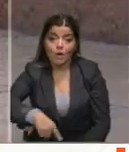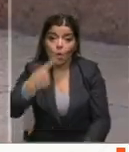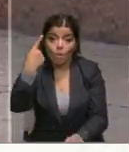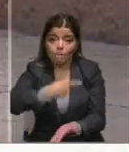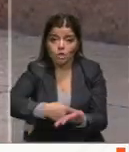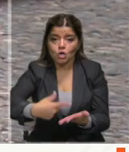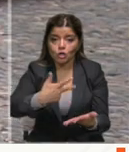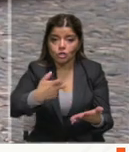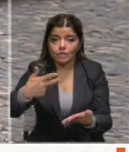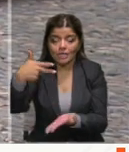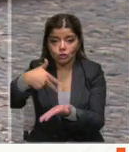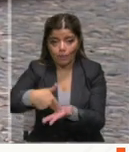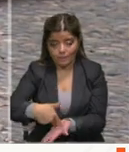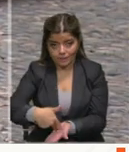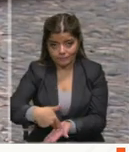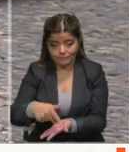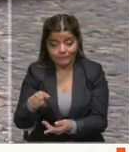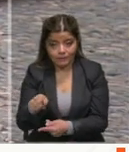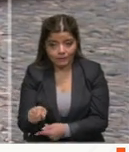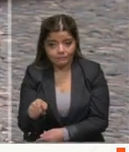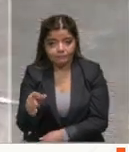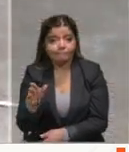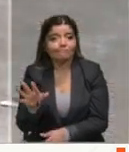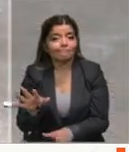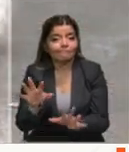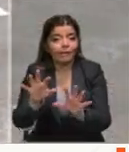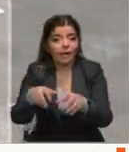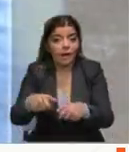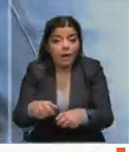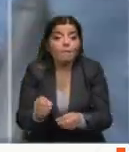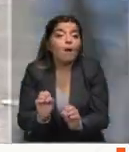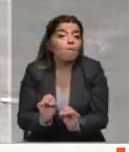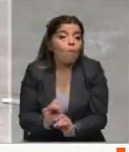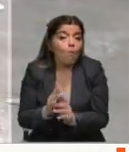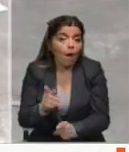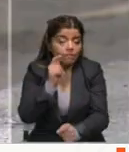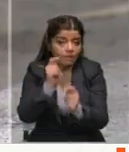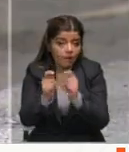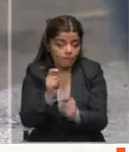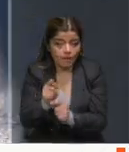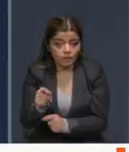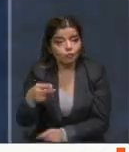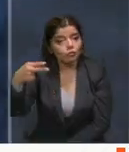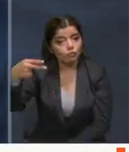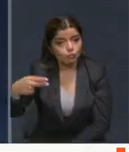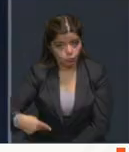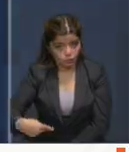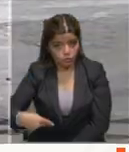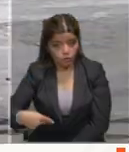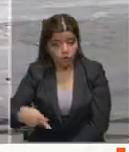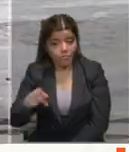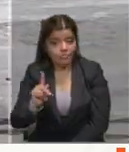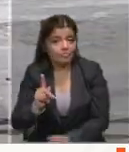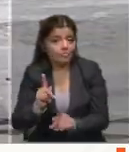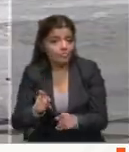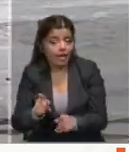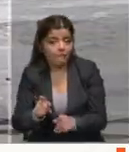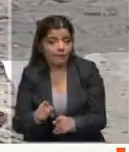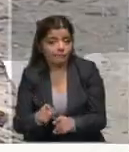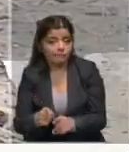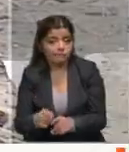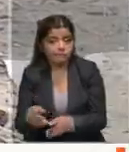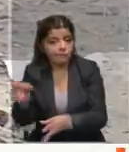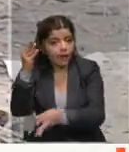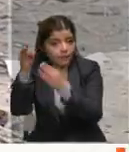pesos. Ante signos de que el animal sea potencialmente peligroso, el dueño o dueña de las mascotas se debe hacer un curso de